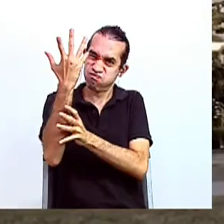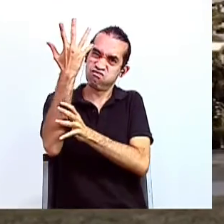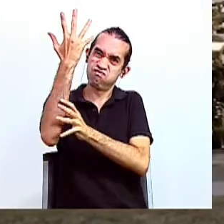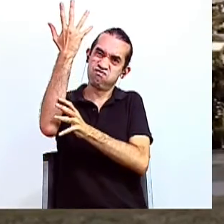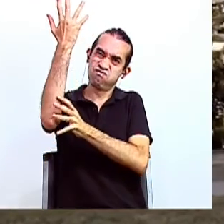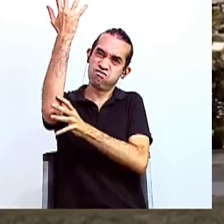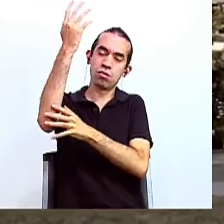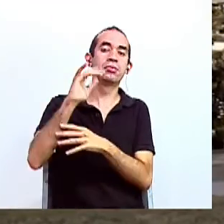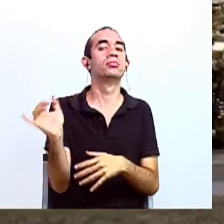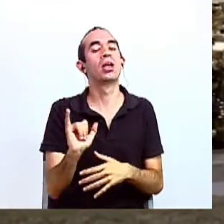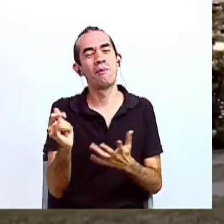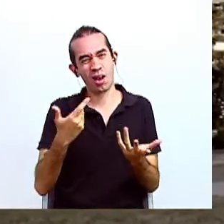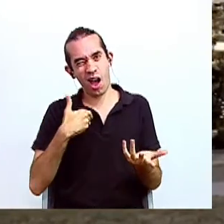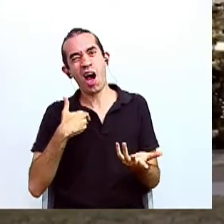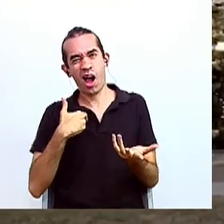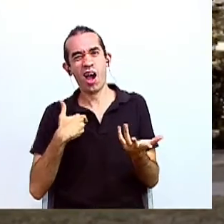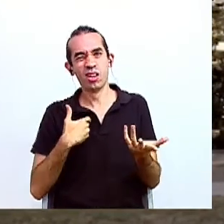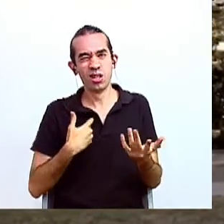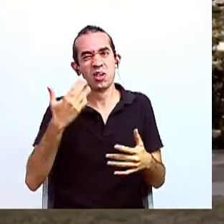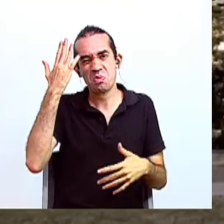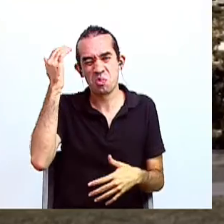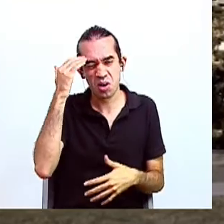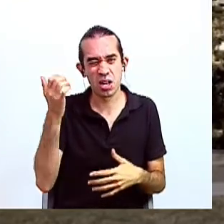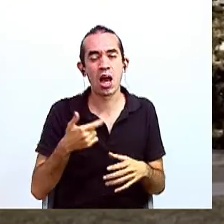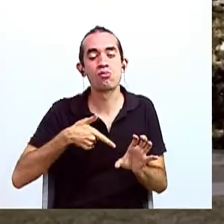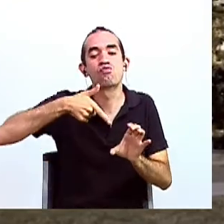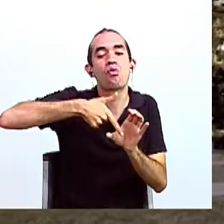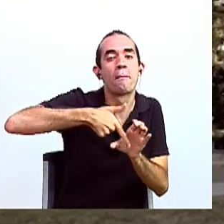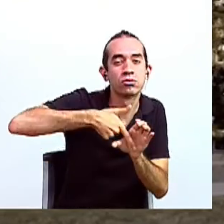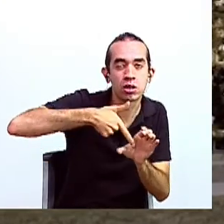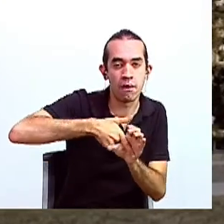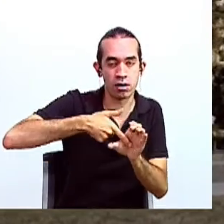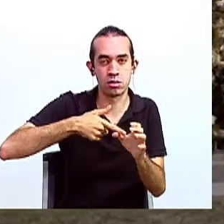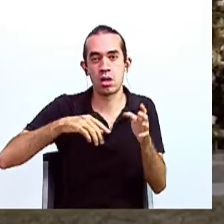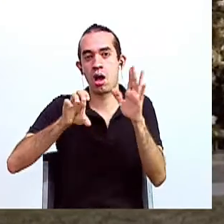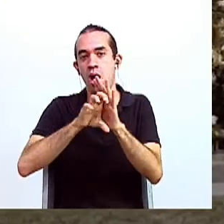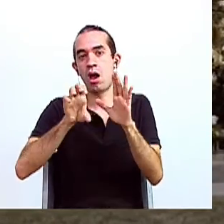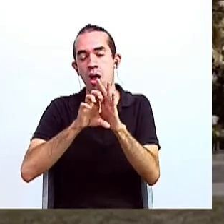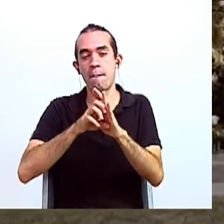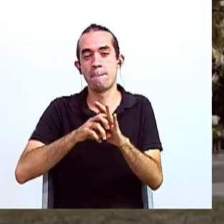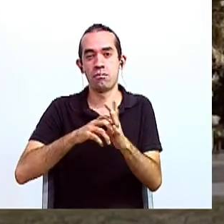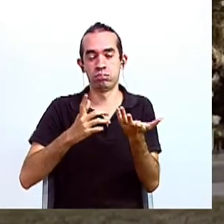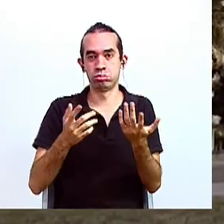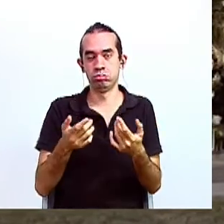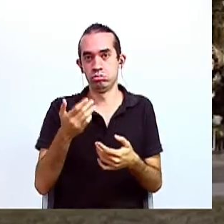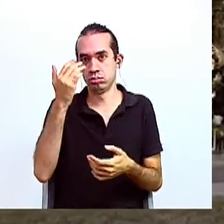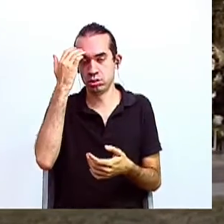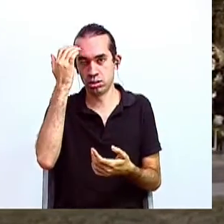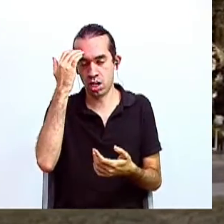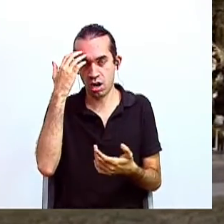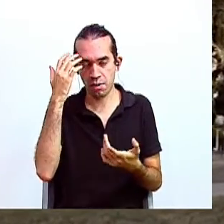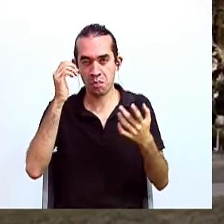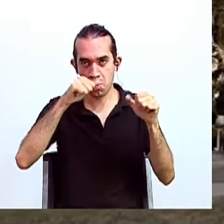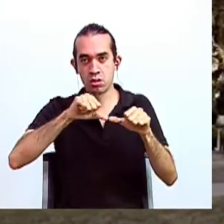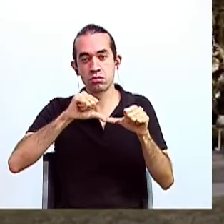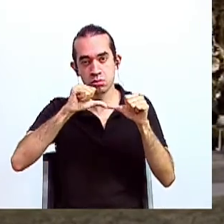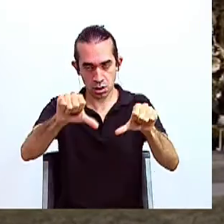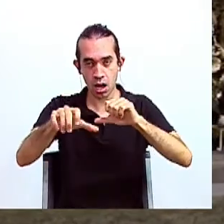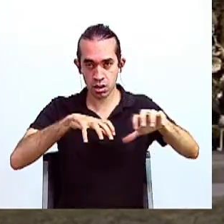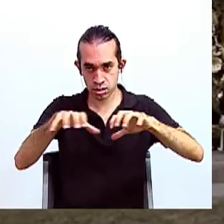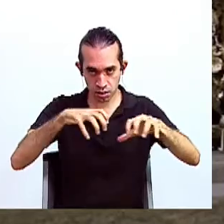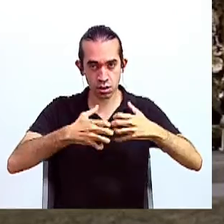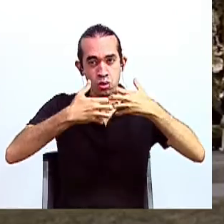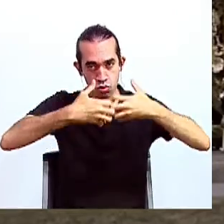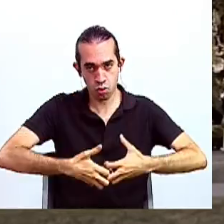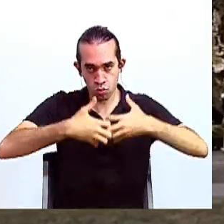la atmósfera se dan por la explotación de combustibles fósiles, como el petróleo, que sirven para sostener las actividades